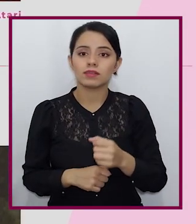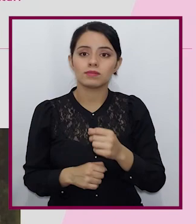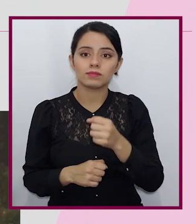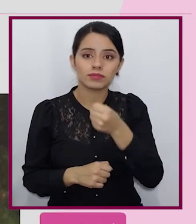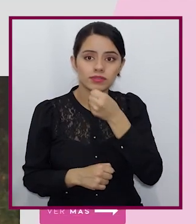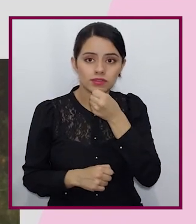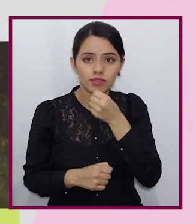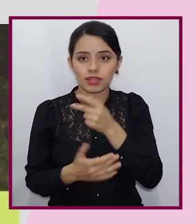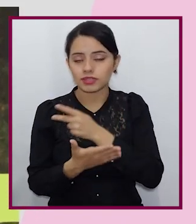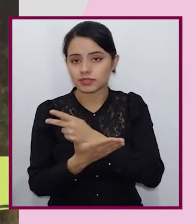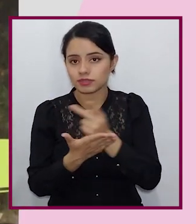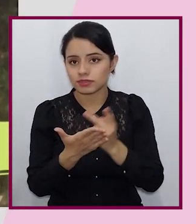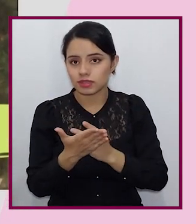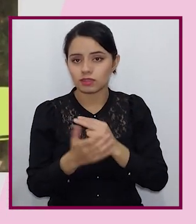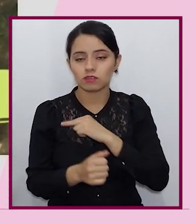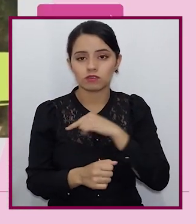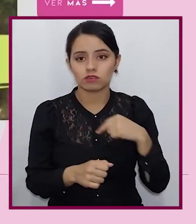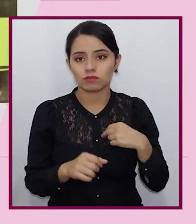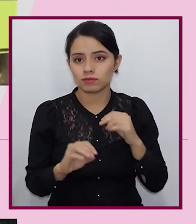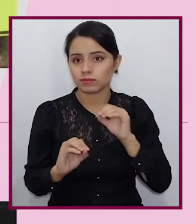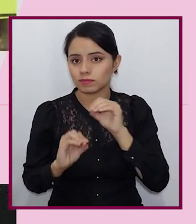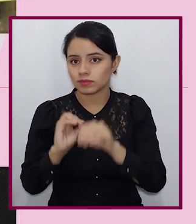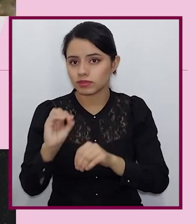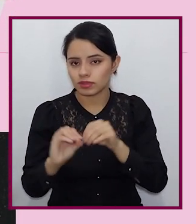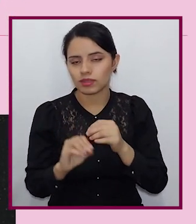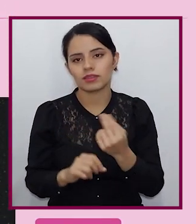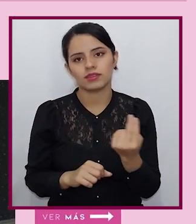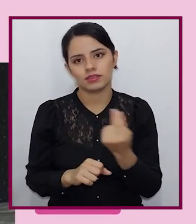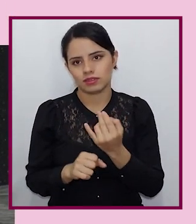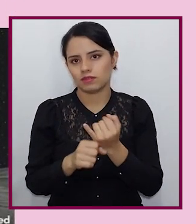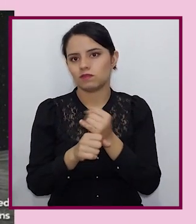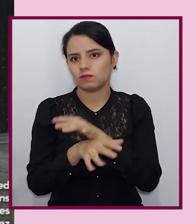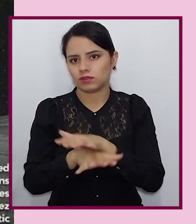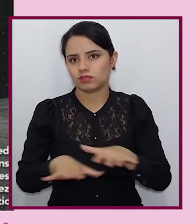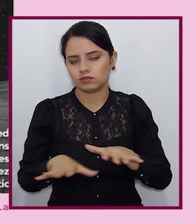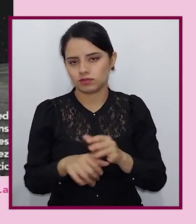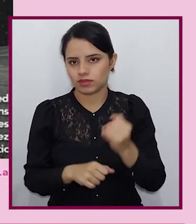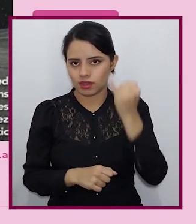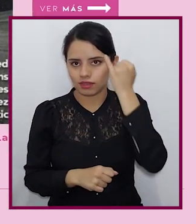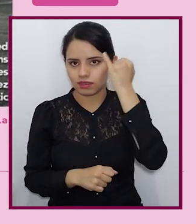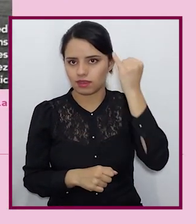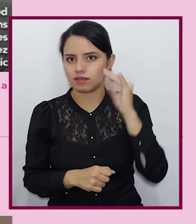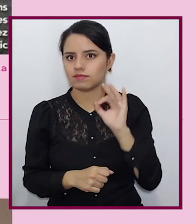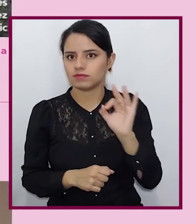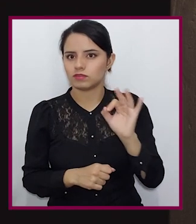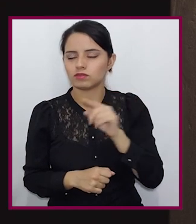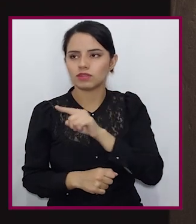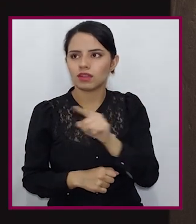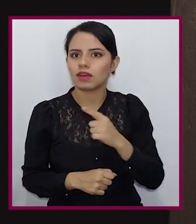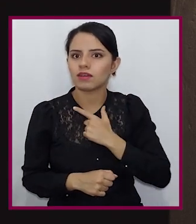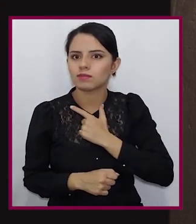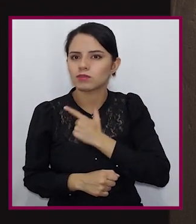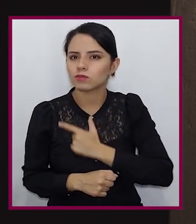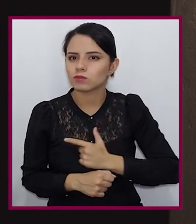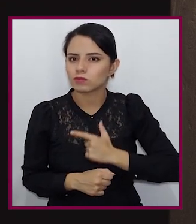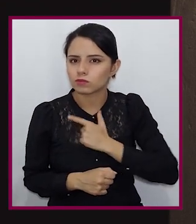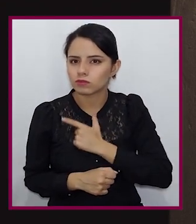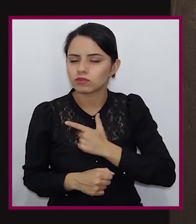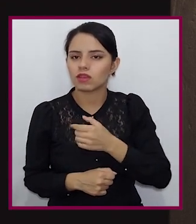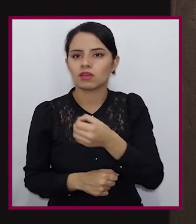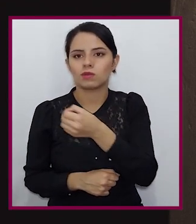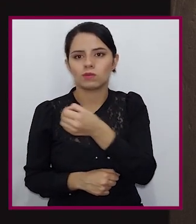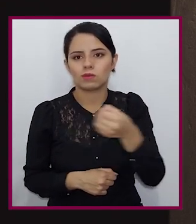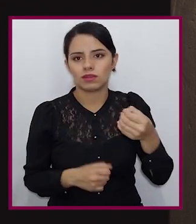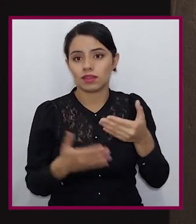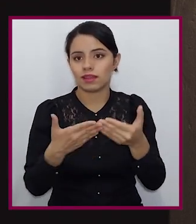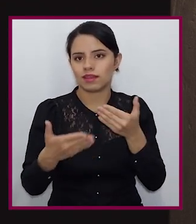que nosotros incluimos en Audiora deben de tener contenido, deben de tener buenas ideas, algo que te atrape, pero que esté estructurado, que tenga